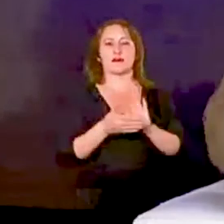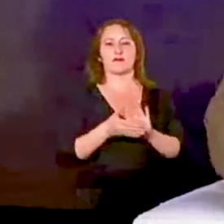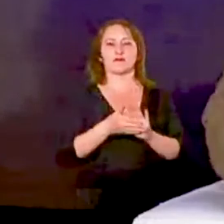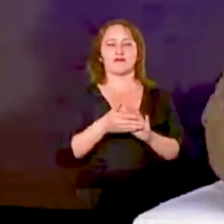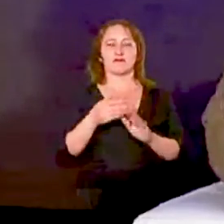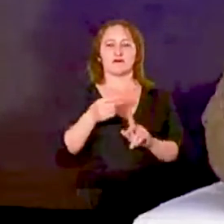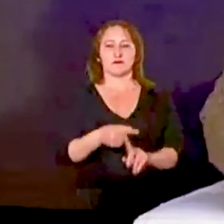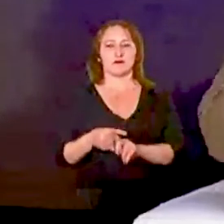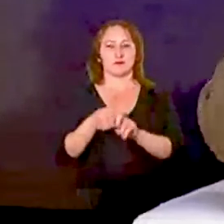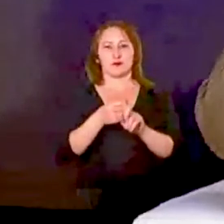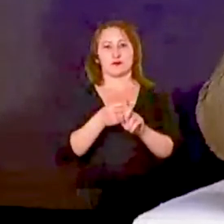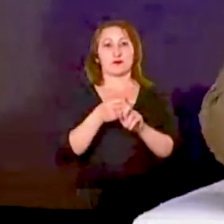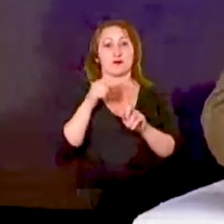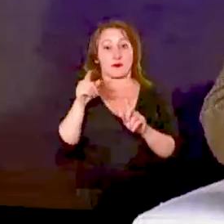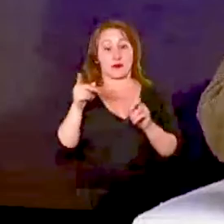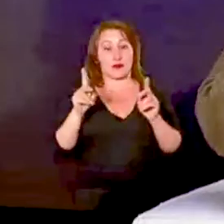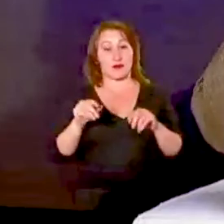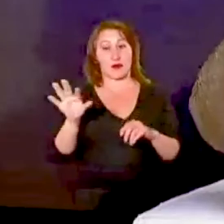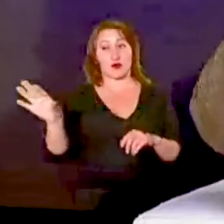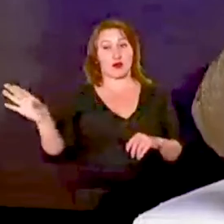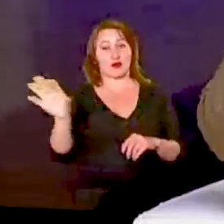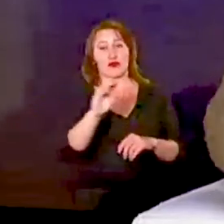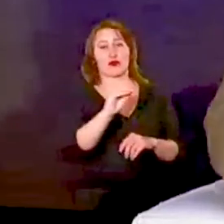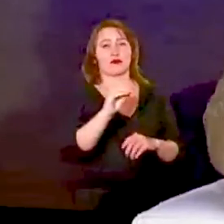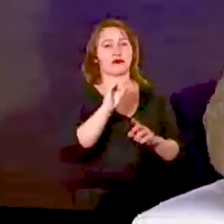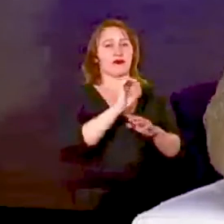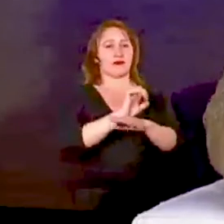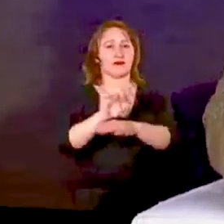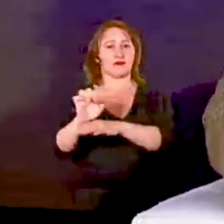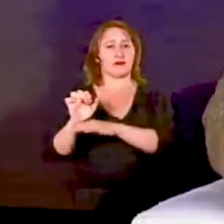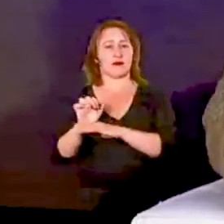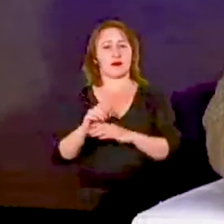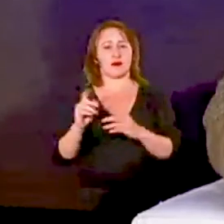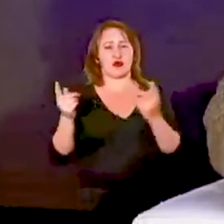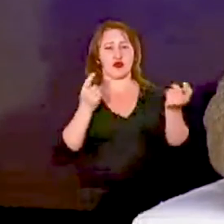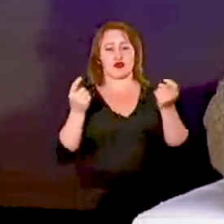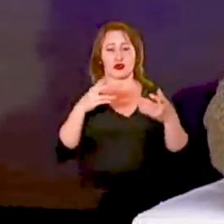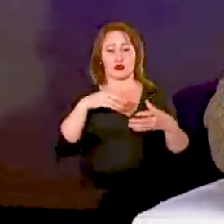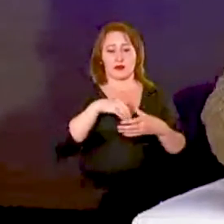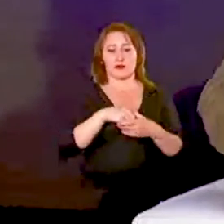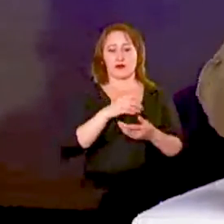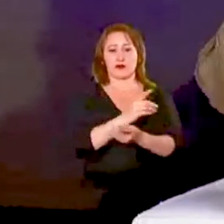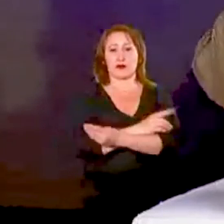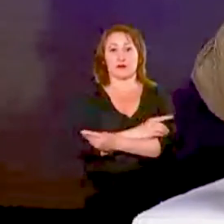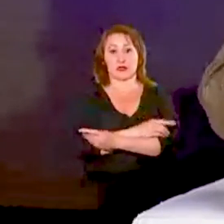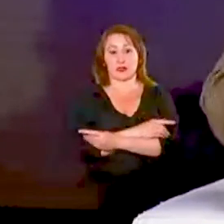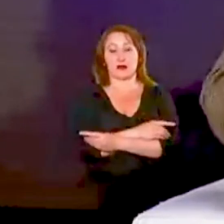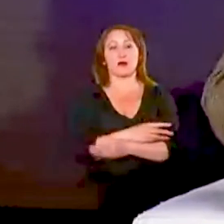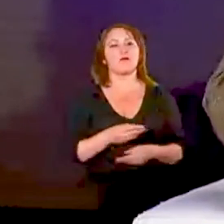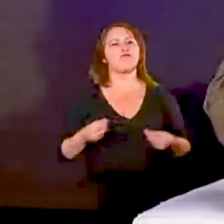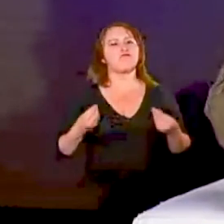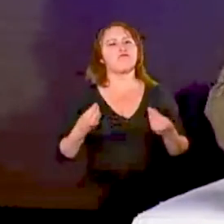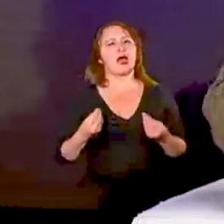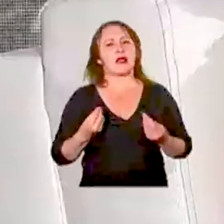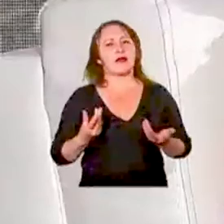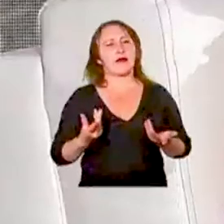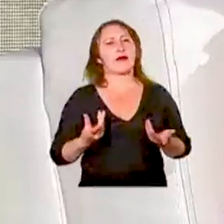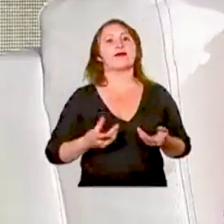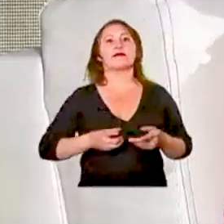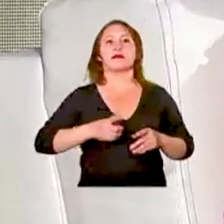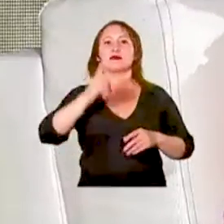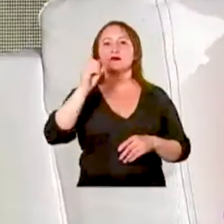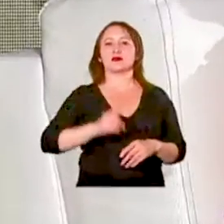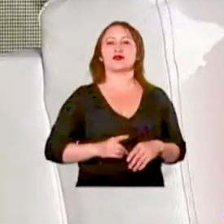la Procuraduría y a todas las entidades de control interno disciplinario para que se tomen